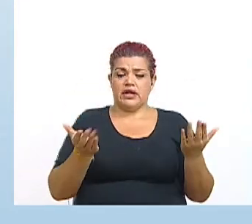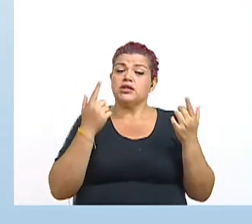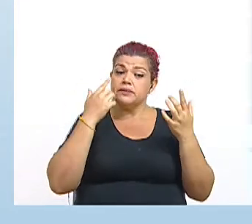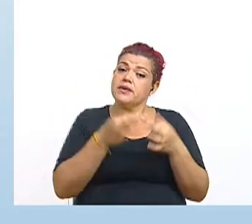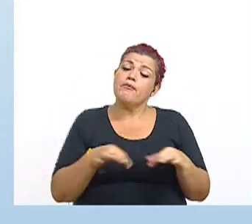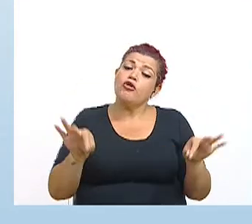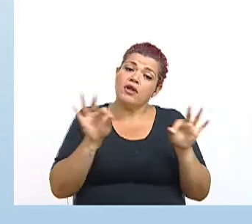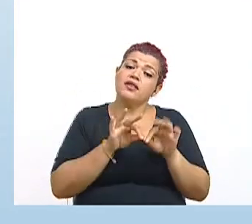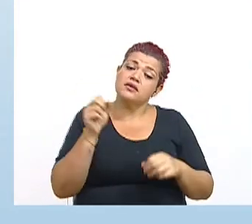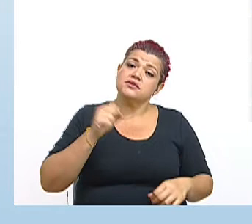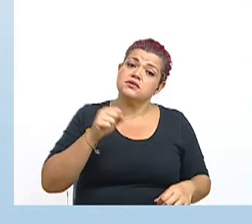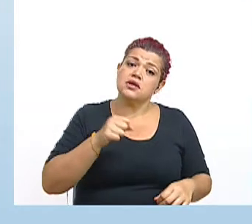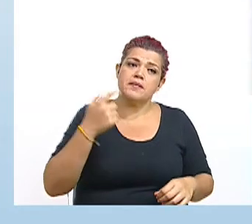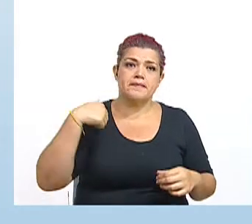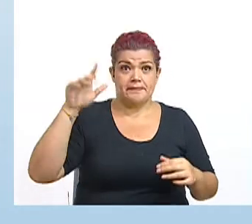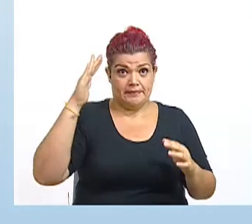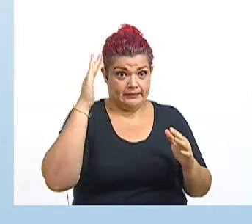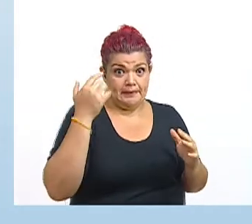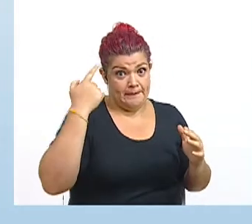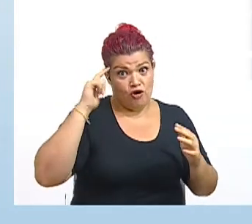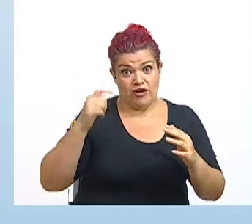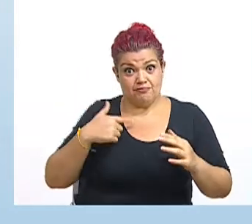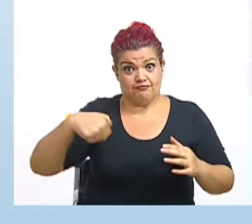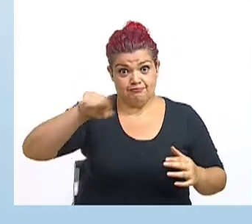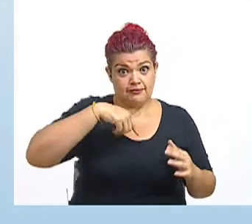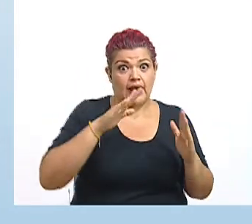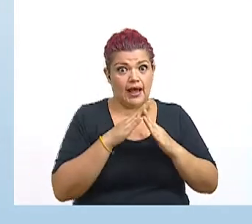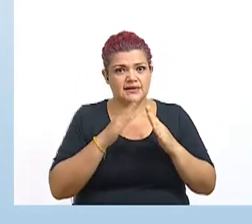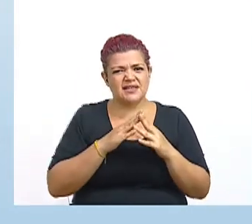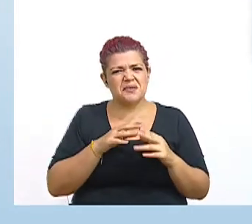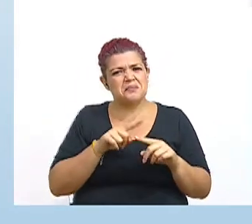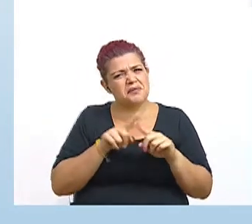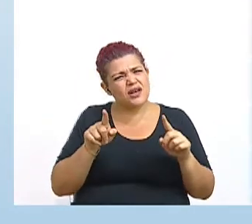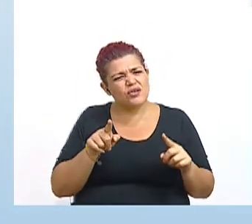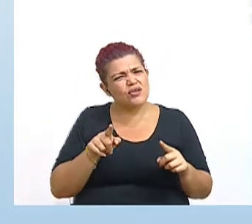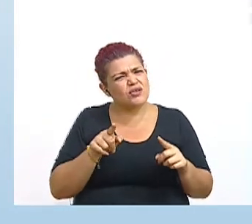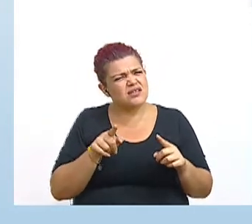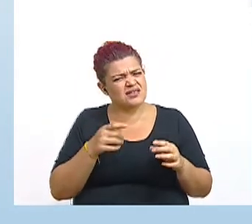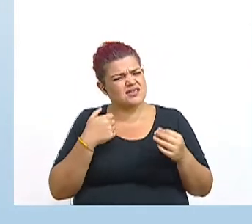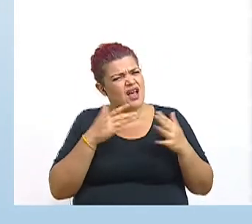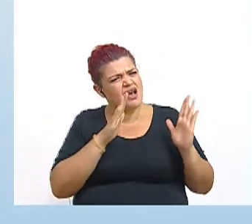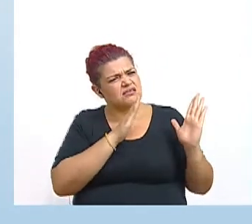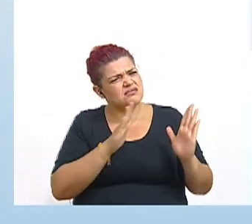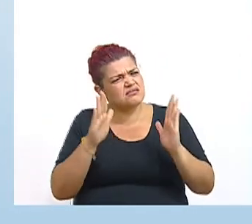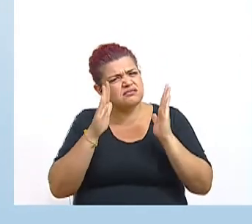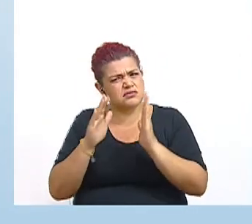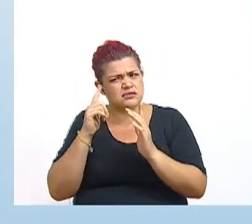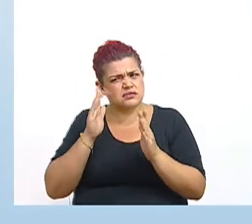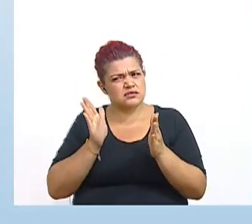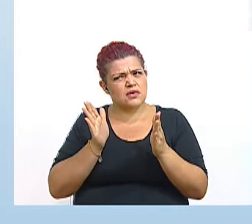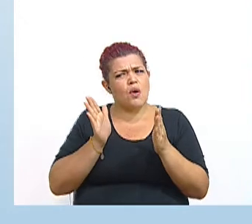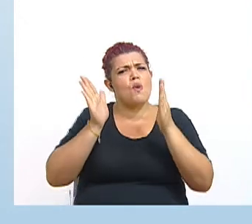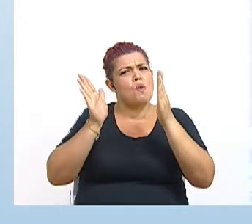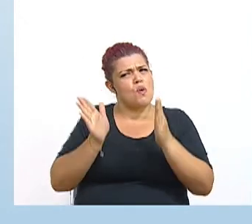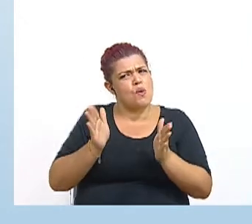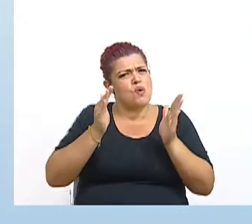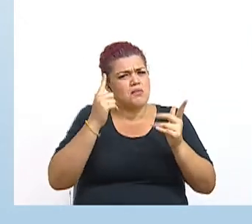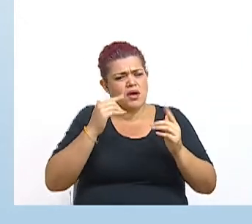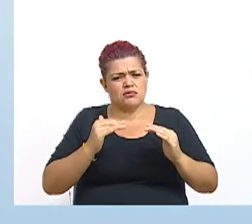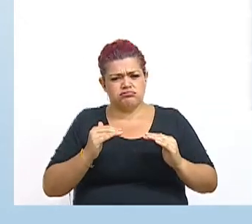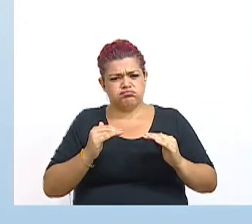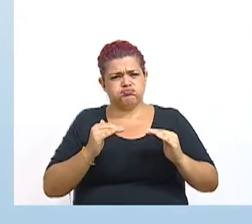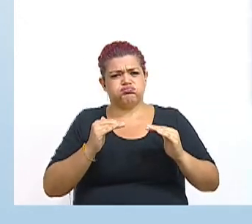son el área donde nosotros vivimos. Pero ¿qué tipo de planificación también hemos hecho para que se dé tal vez un